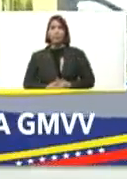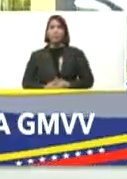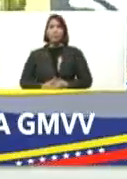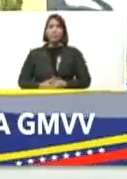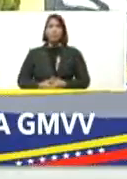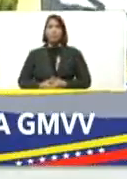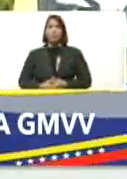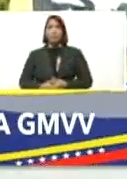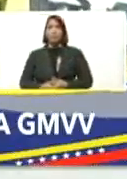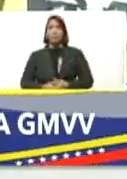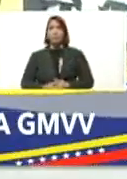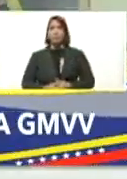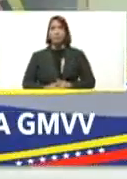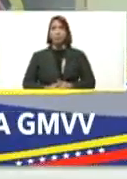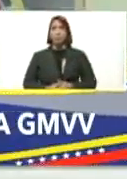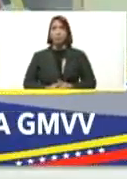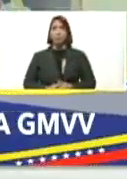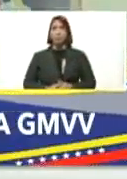una montaña